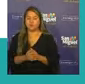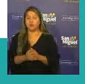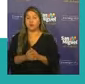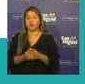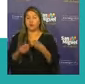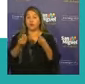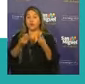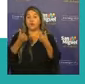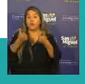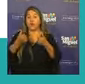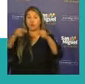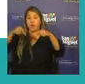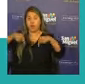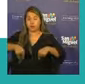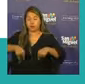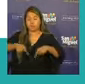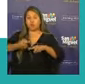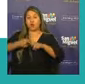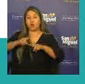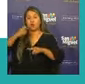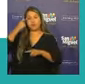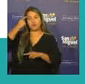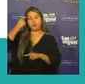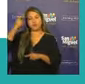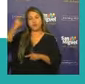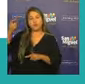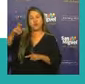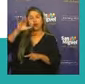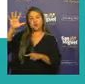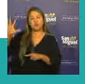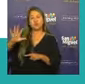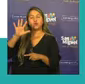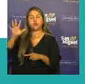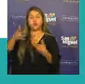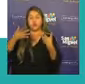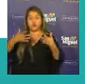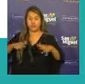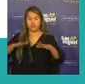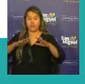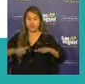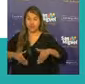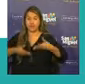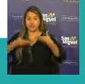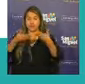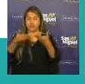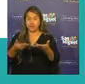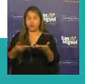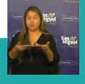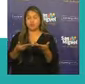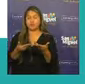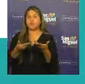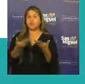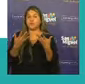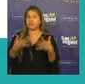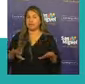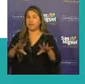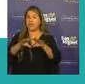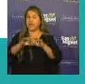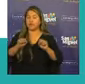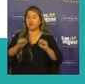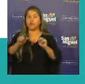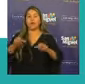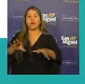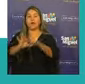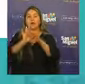Bueno, aquí otro de los grandes sueños, ya está entregado, ya la contingencia está armada. Ahí agradecer y